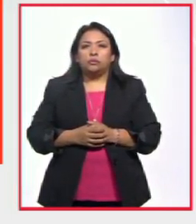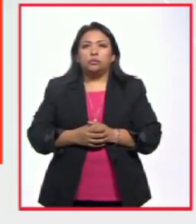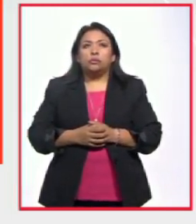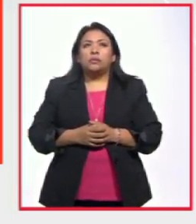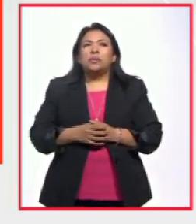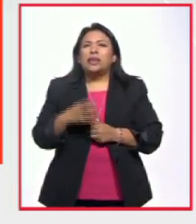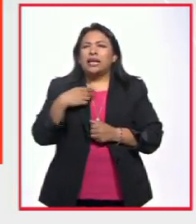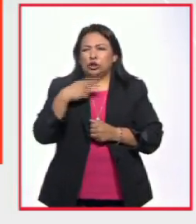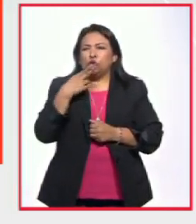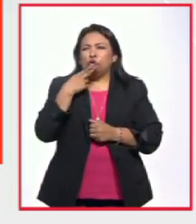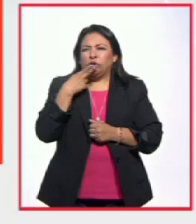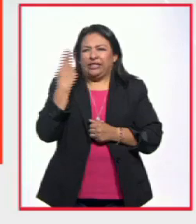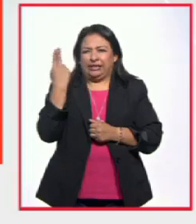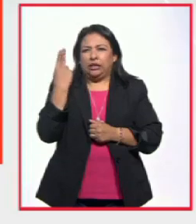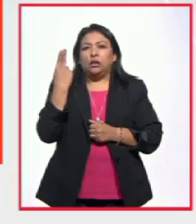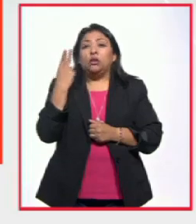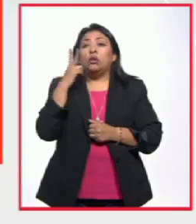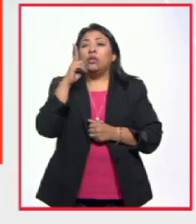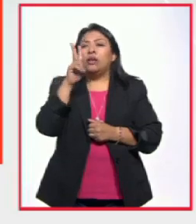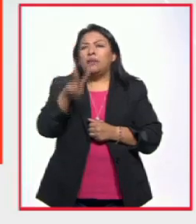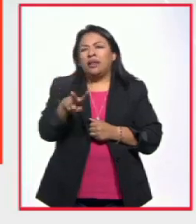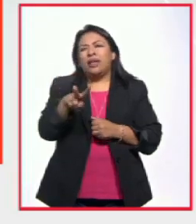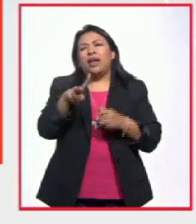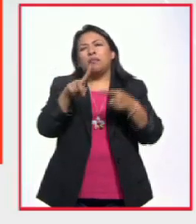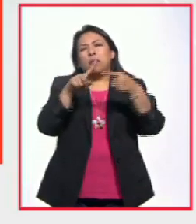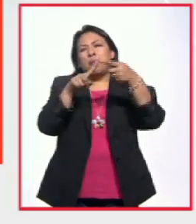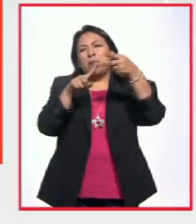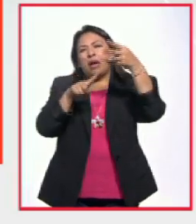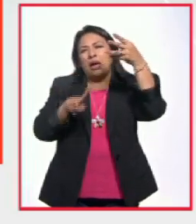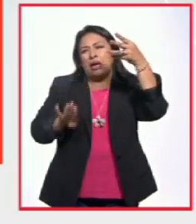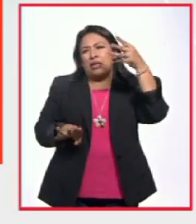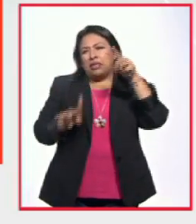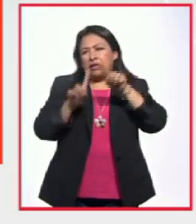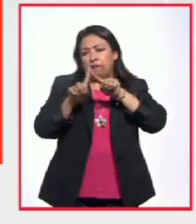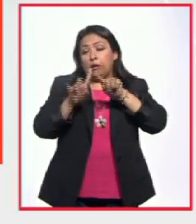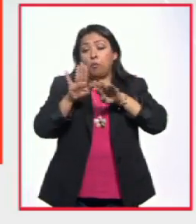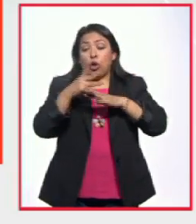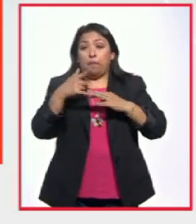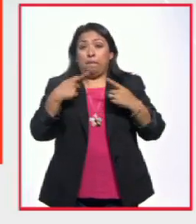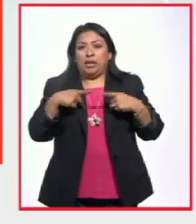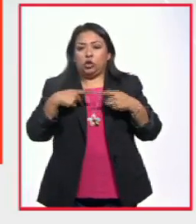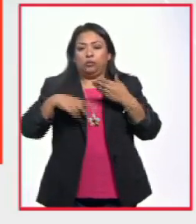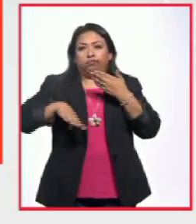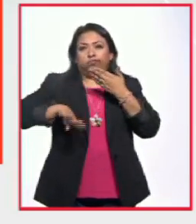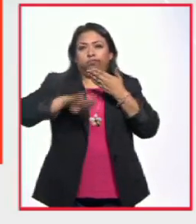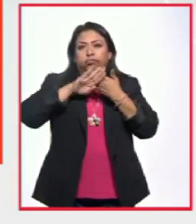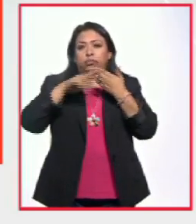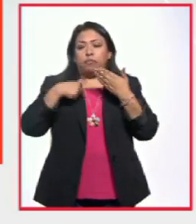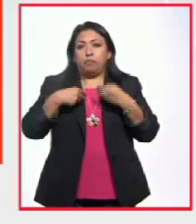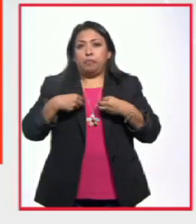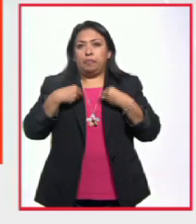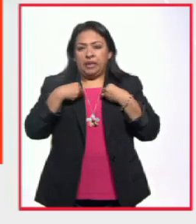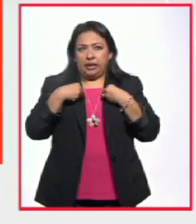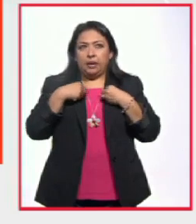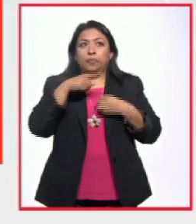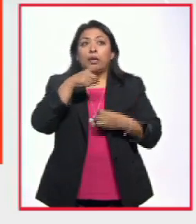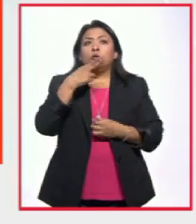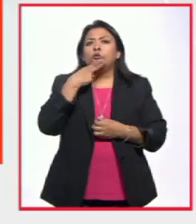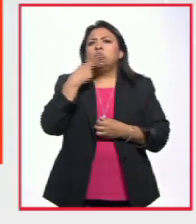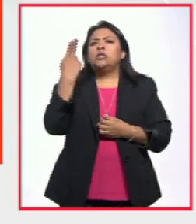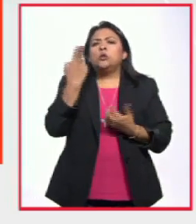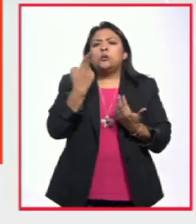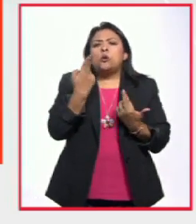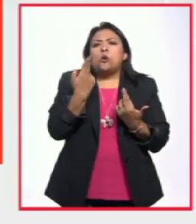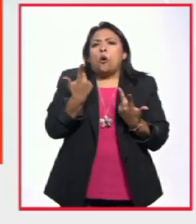El suicidio es un fenómeno multifactorial en el que el individuo atenta contra su vida. El suicidio es una